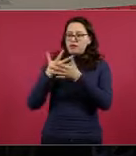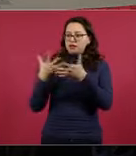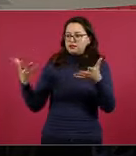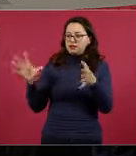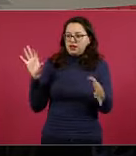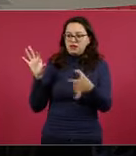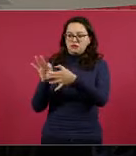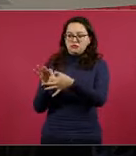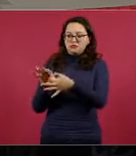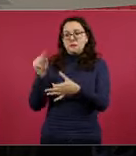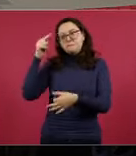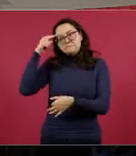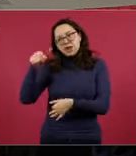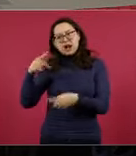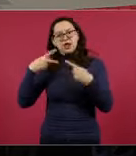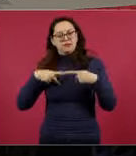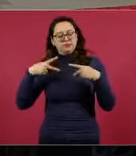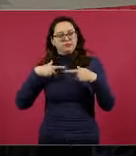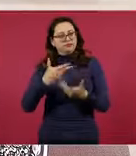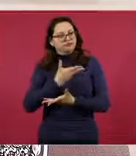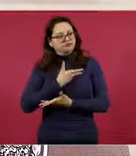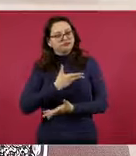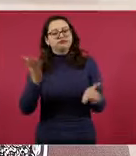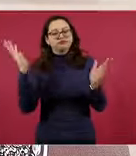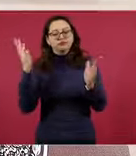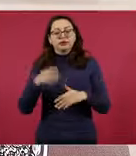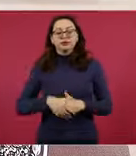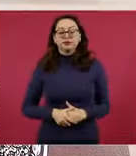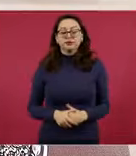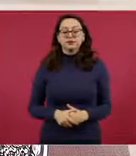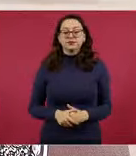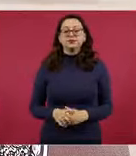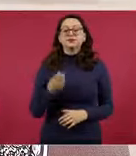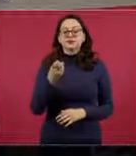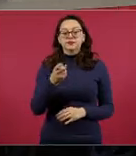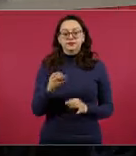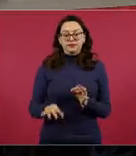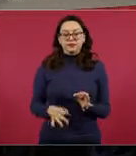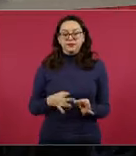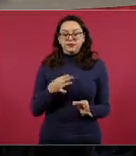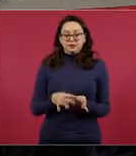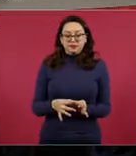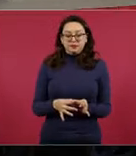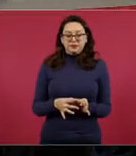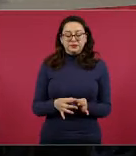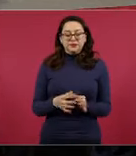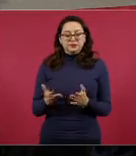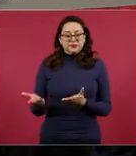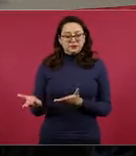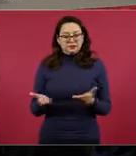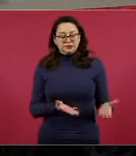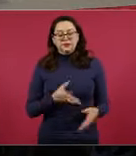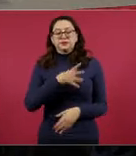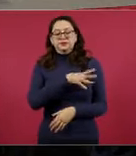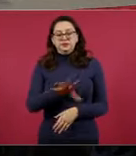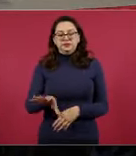directo a la gente cuando su receta no es surtida. Es mi participación en la palabra del general